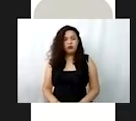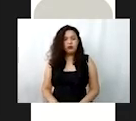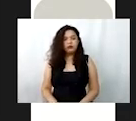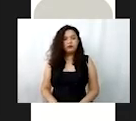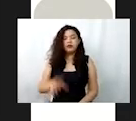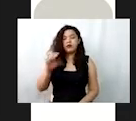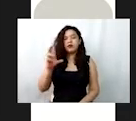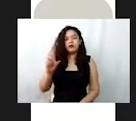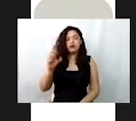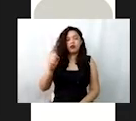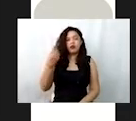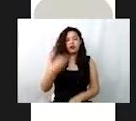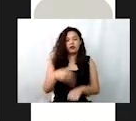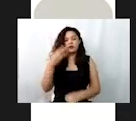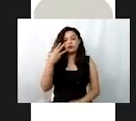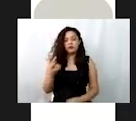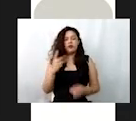ODS 3, al ODS